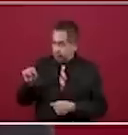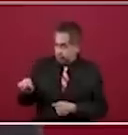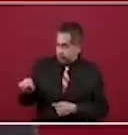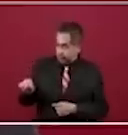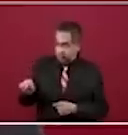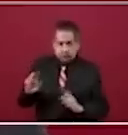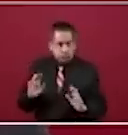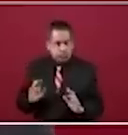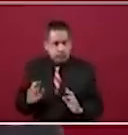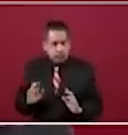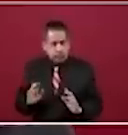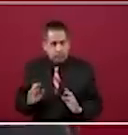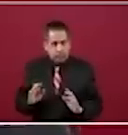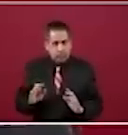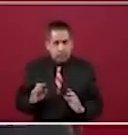O sea,